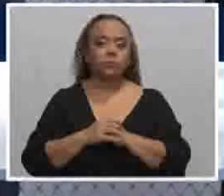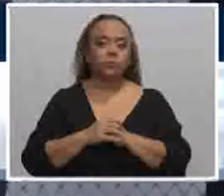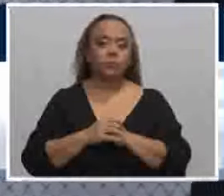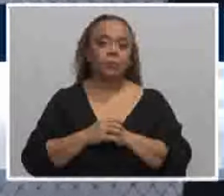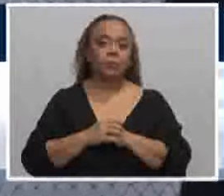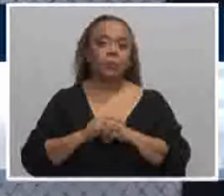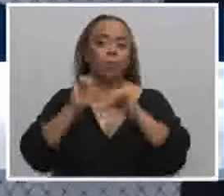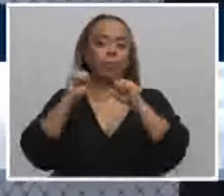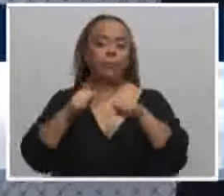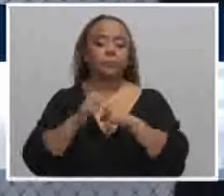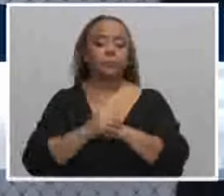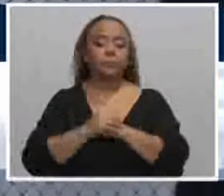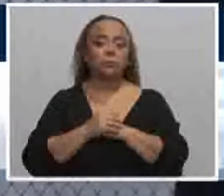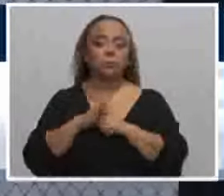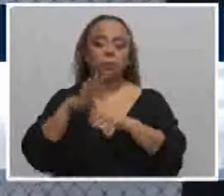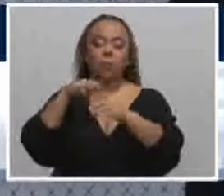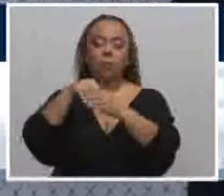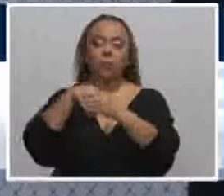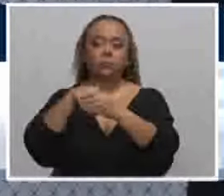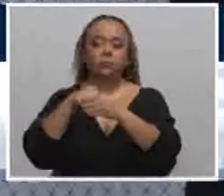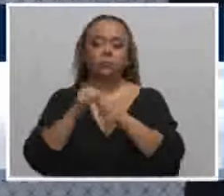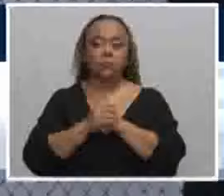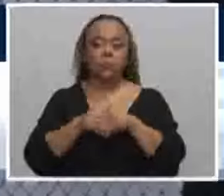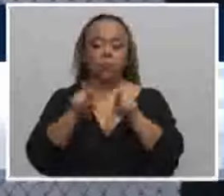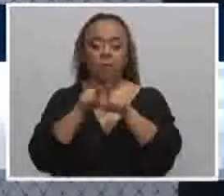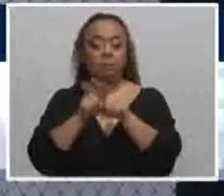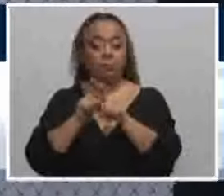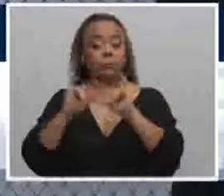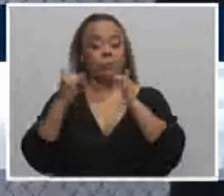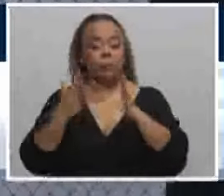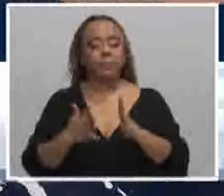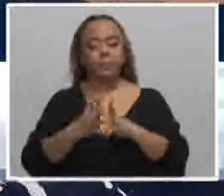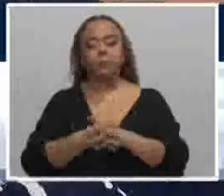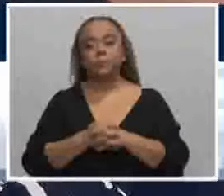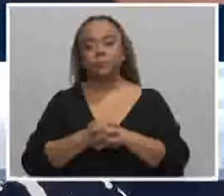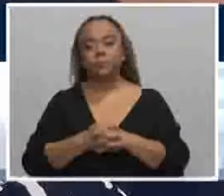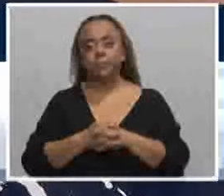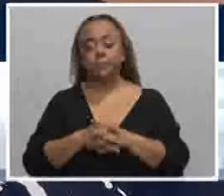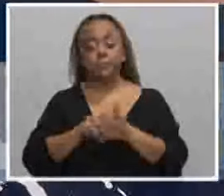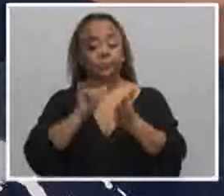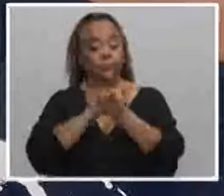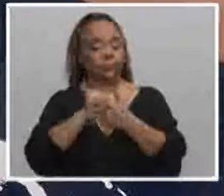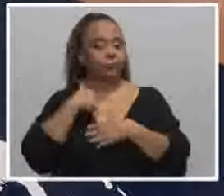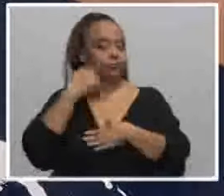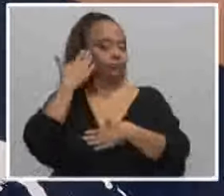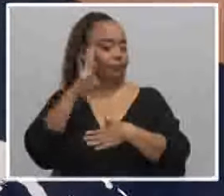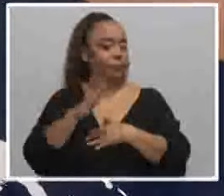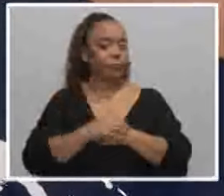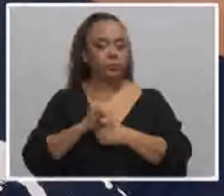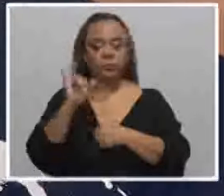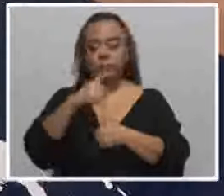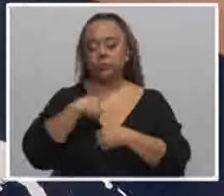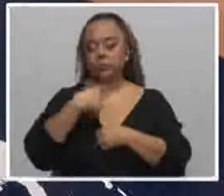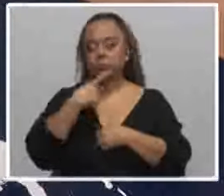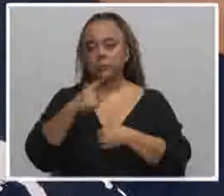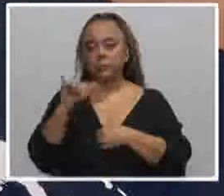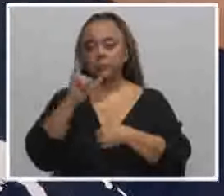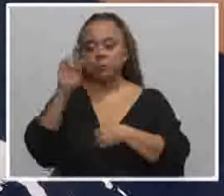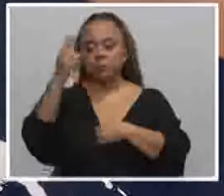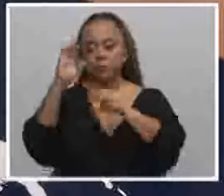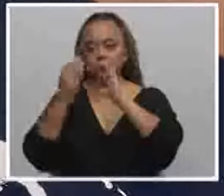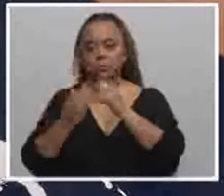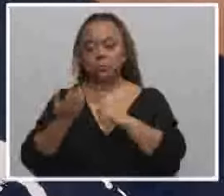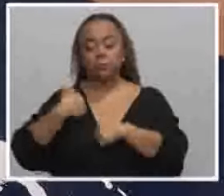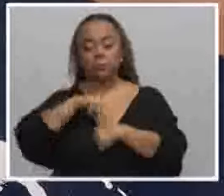donde podrían estar involucrados incluso hasta jugadores. Sobre eso desconozco. Como le digo, nosotros como Liga de Ascenso lo que hicimos fue